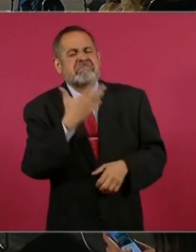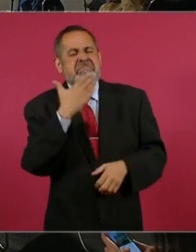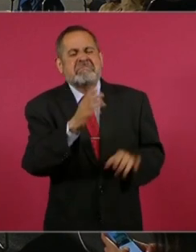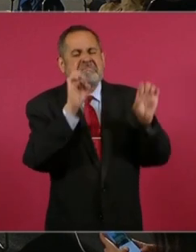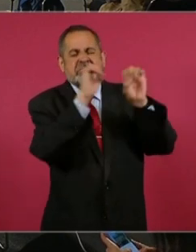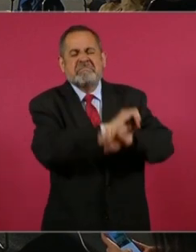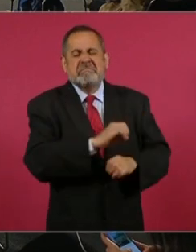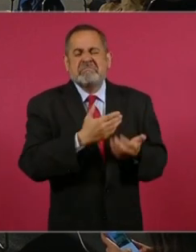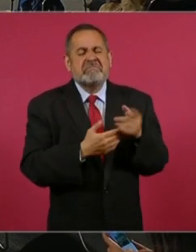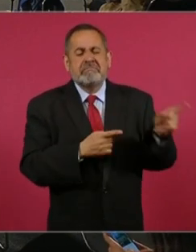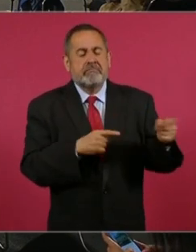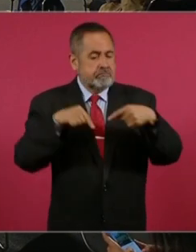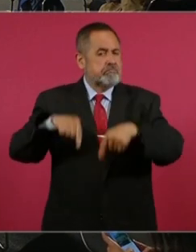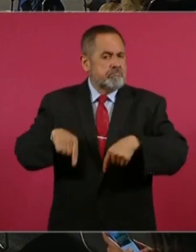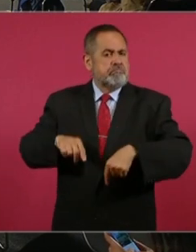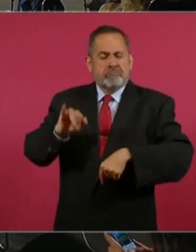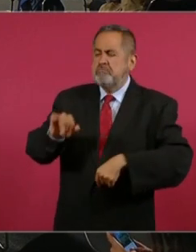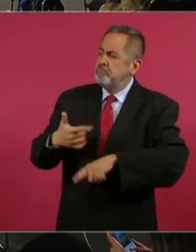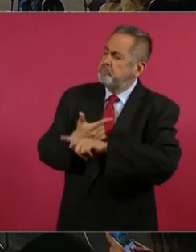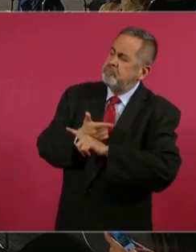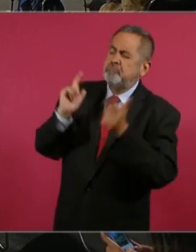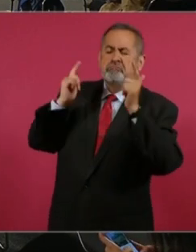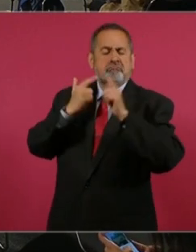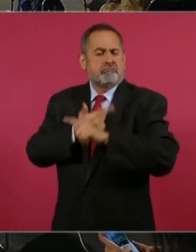que como es.